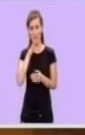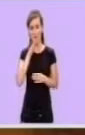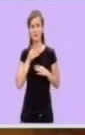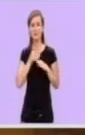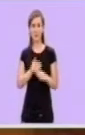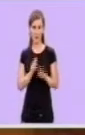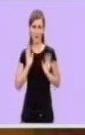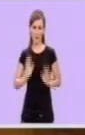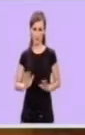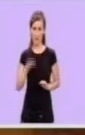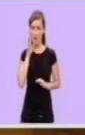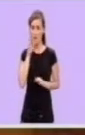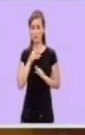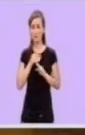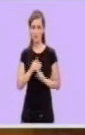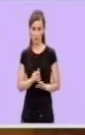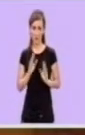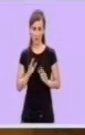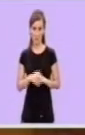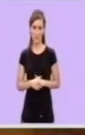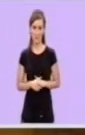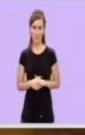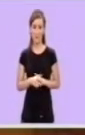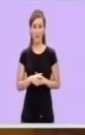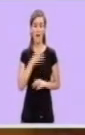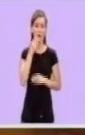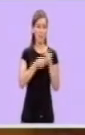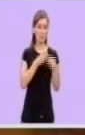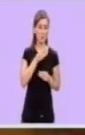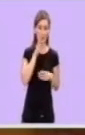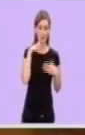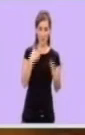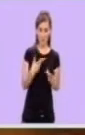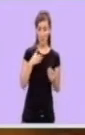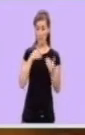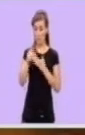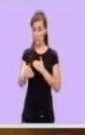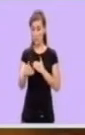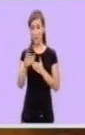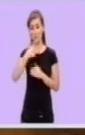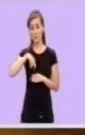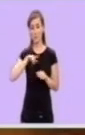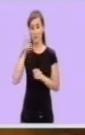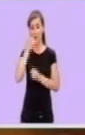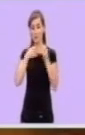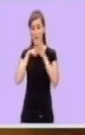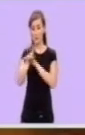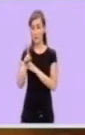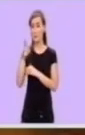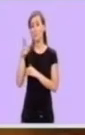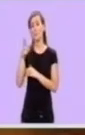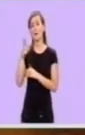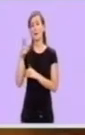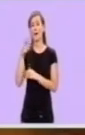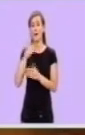suficiente, suficiente para los usos actuales, para los futuros, para nuestro desarrollo económico, para nuestro